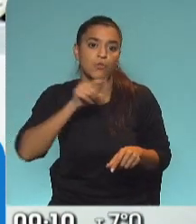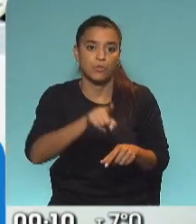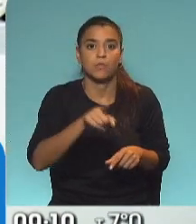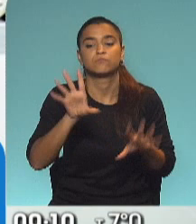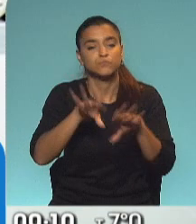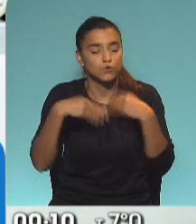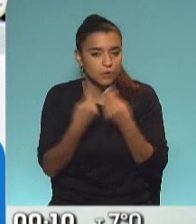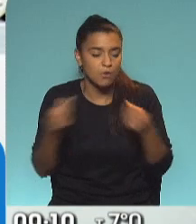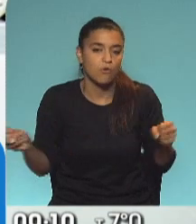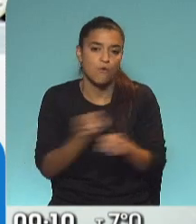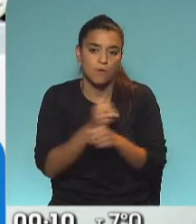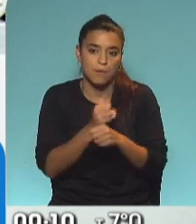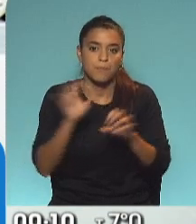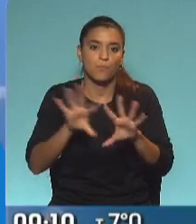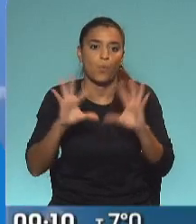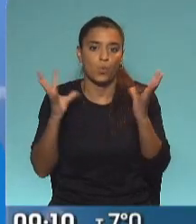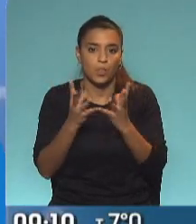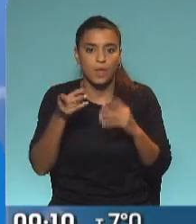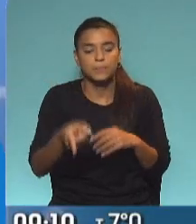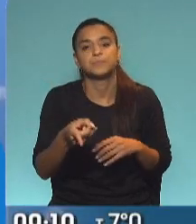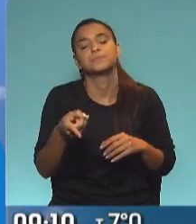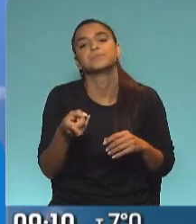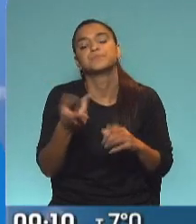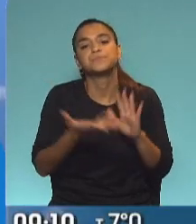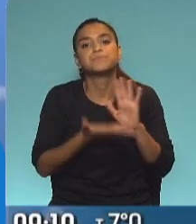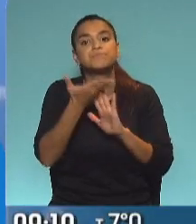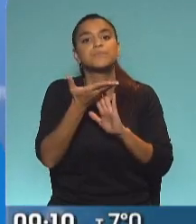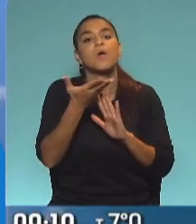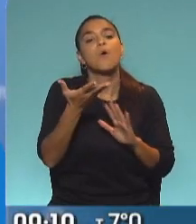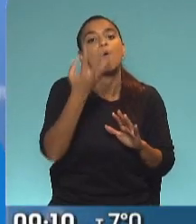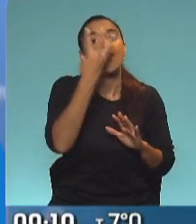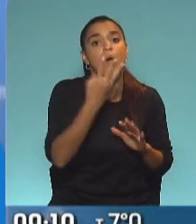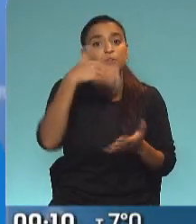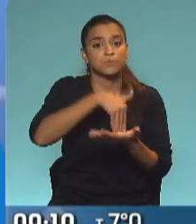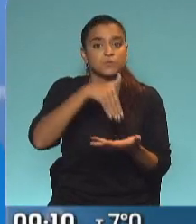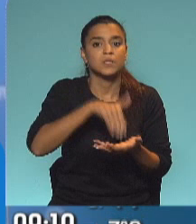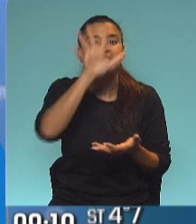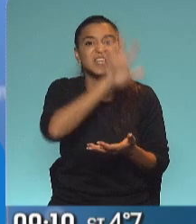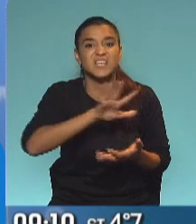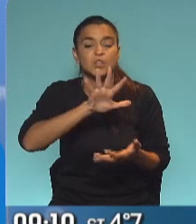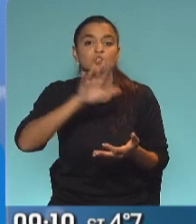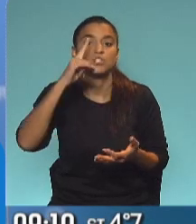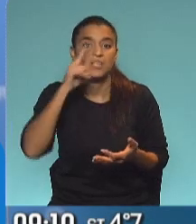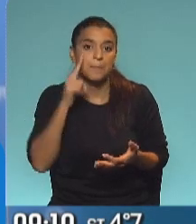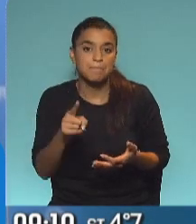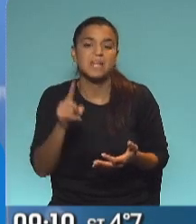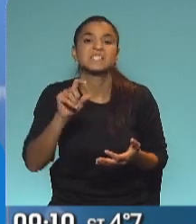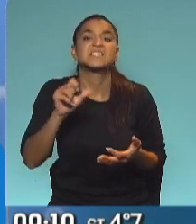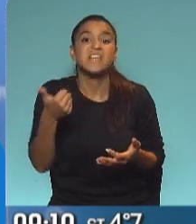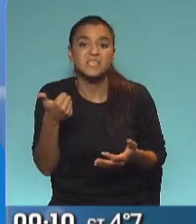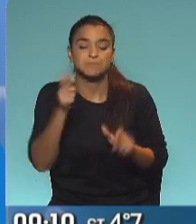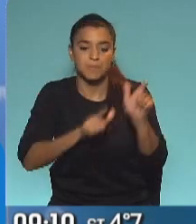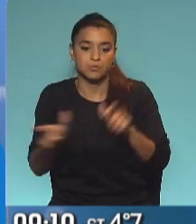casos totales confirmados a nivel mundial, con un valor que asciende a 4.507.006 casos